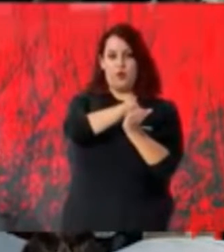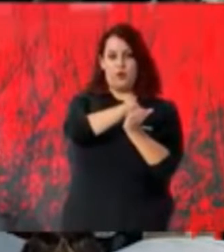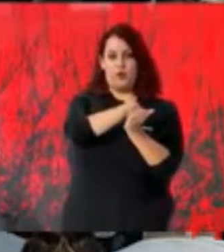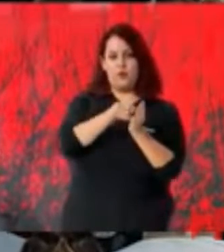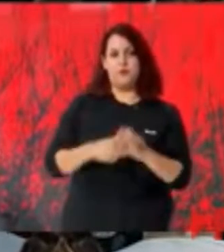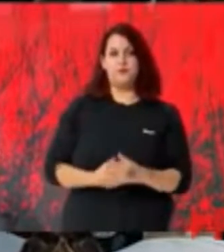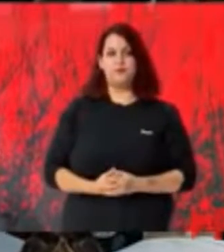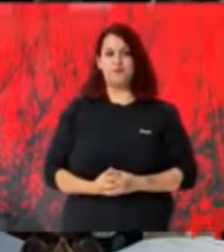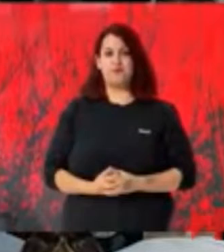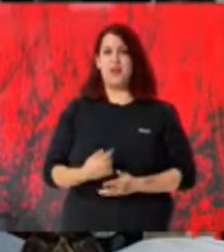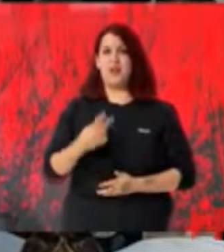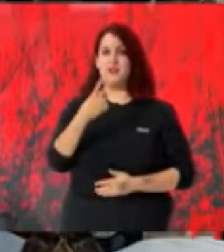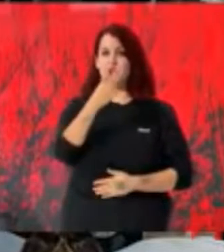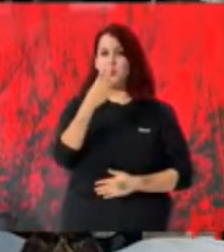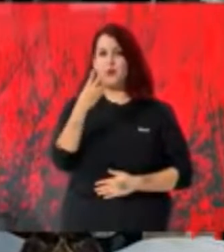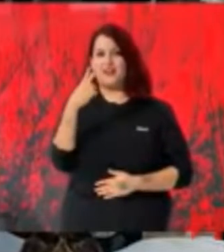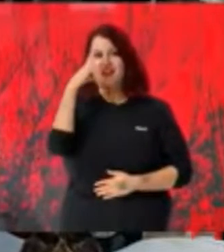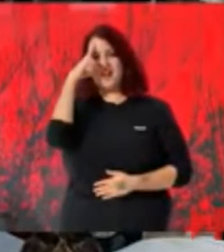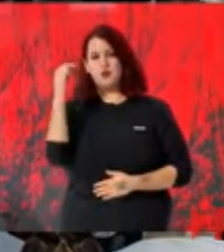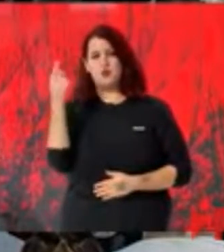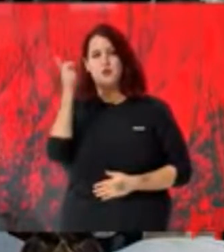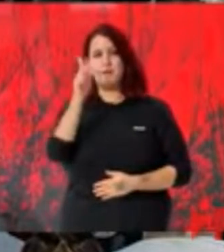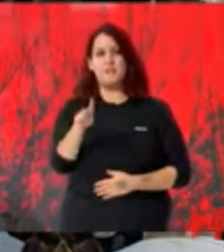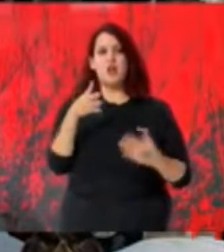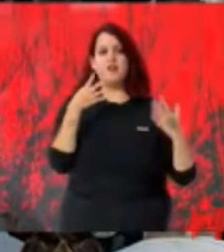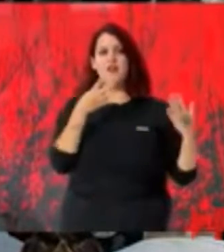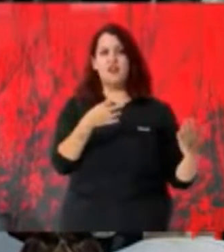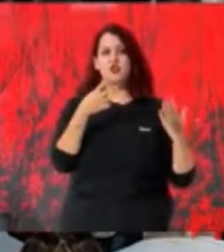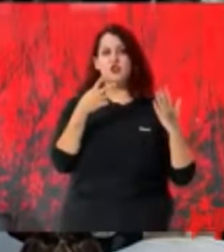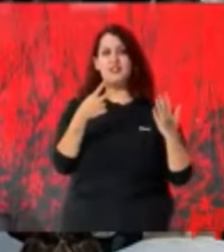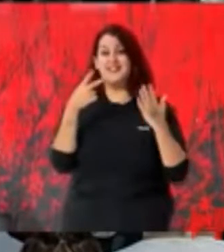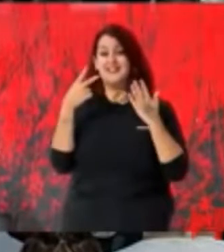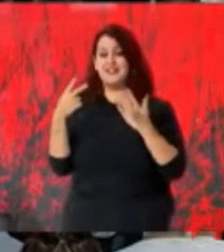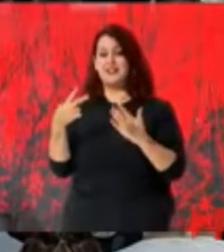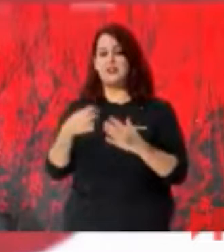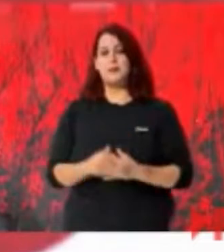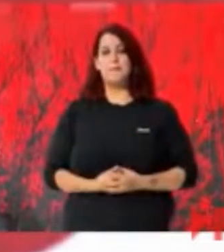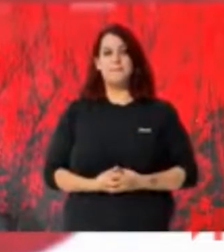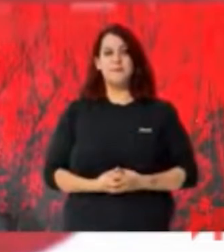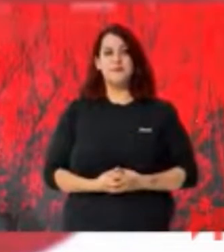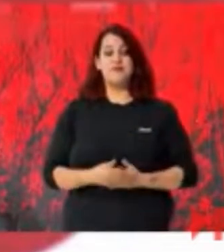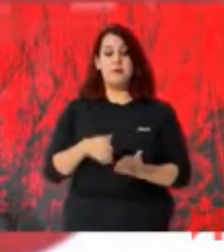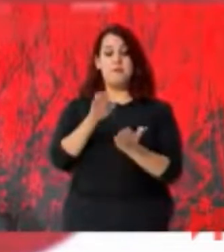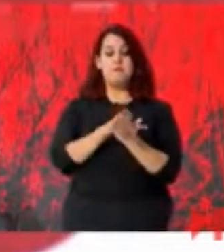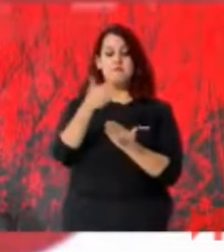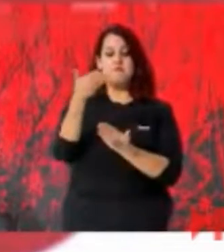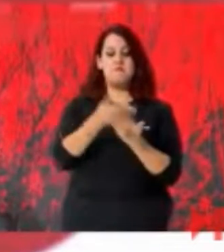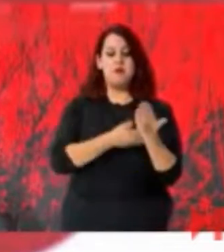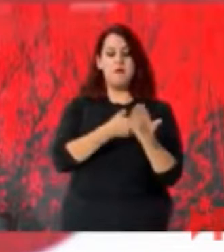o el 3 de agosto de 1977. Y en ese momento pasé un papel a